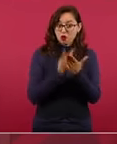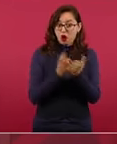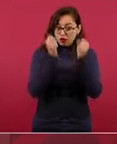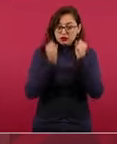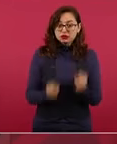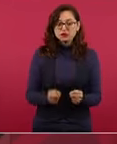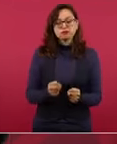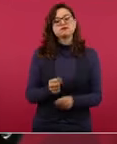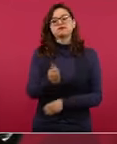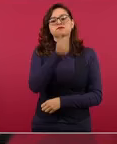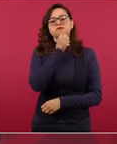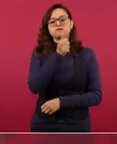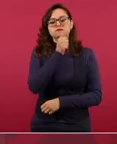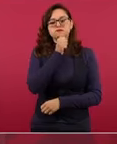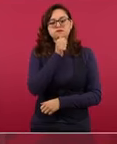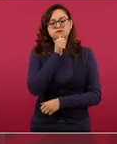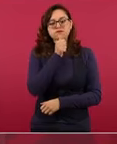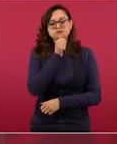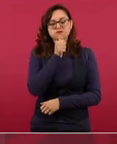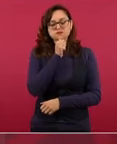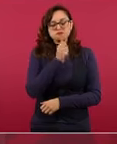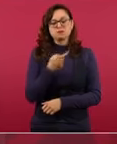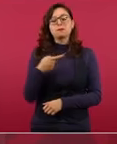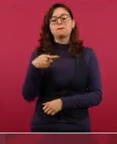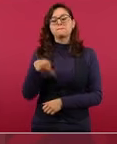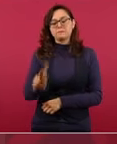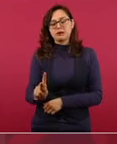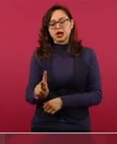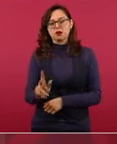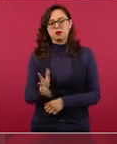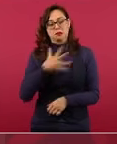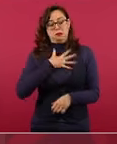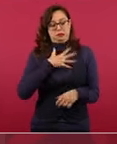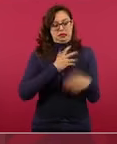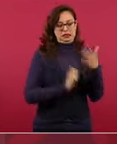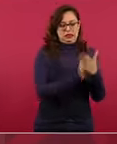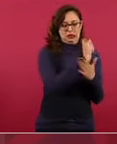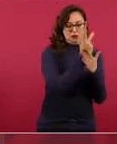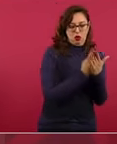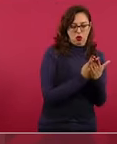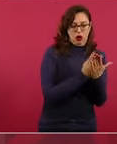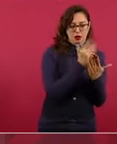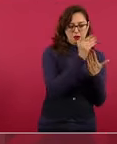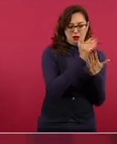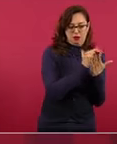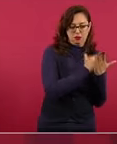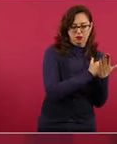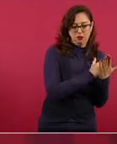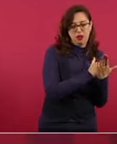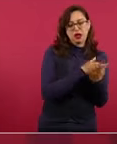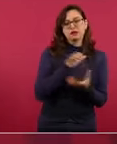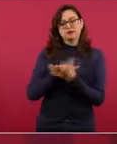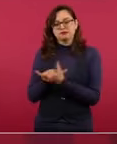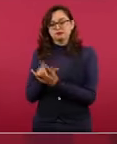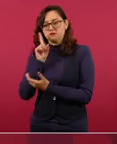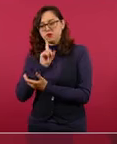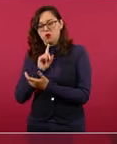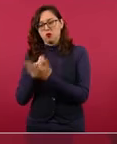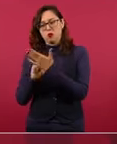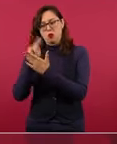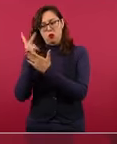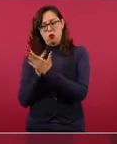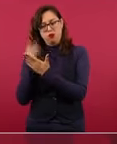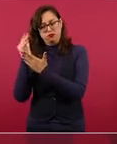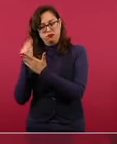pero pues si son 2 agendas lo que tiene que ver con inflación